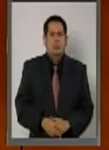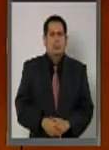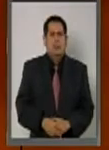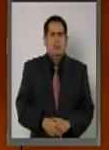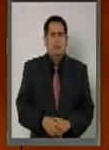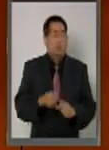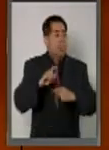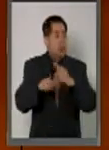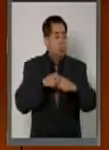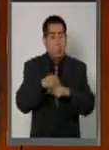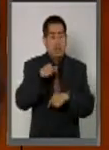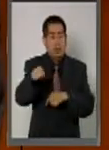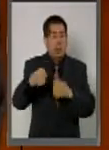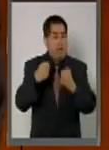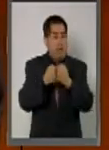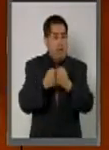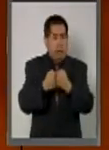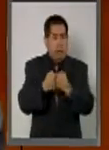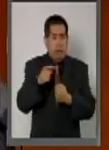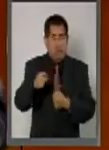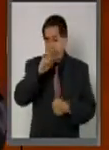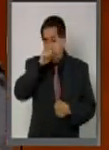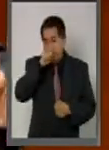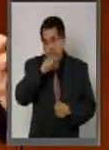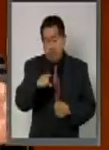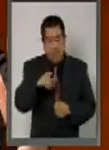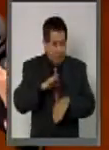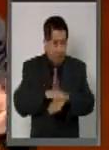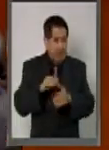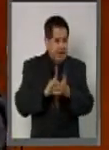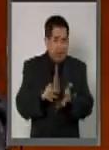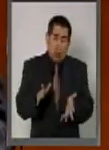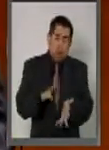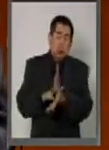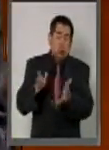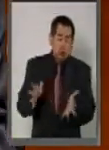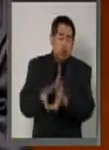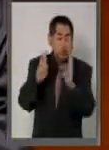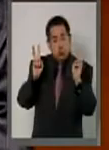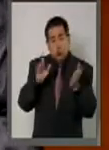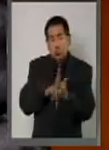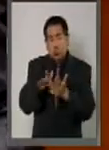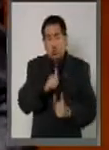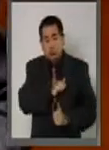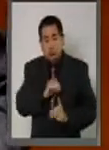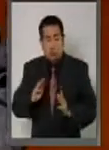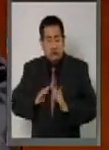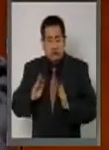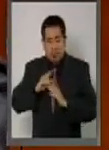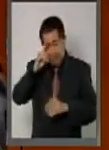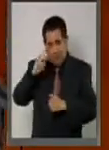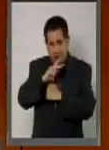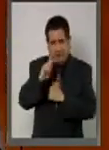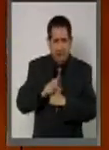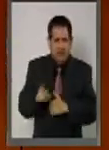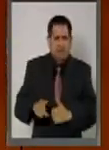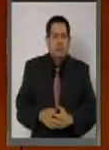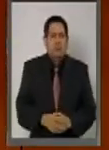Luego estuvieron en la frontera, también para seguir impulsando la militarización del país.